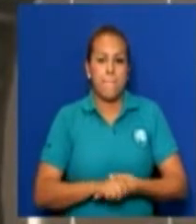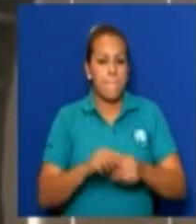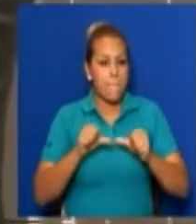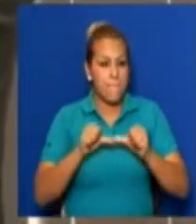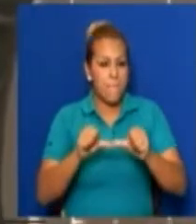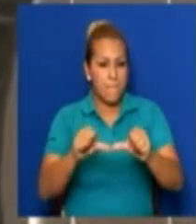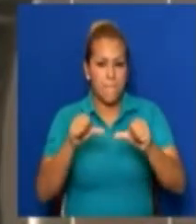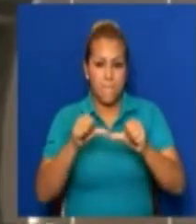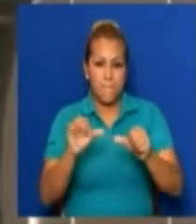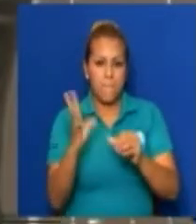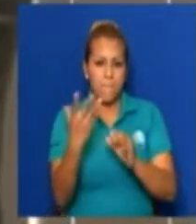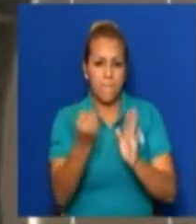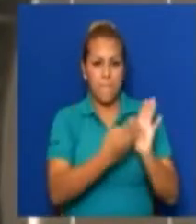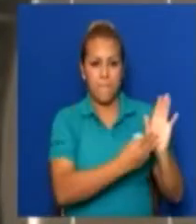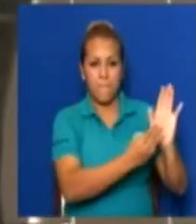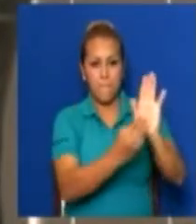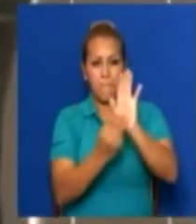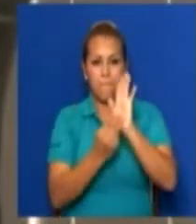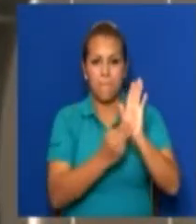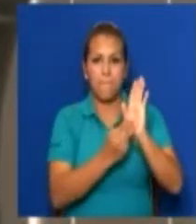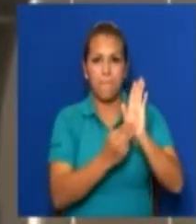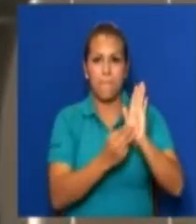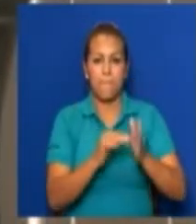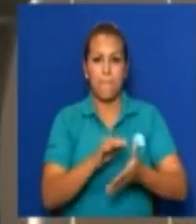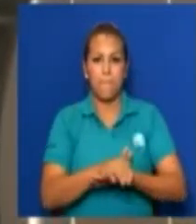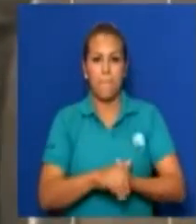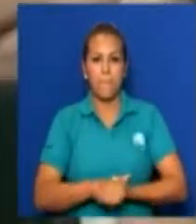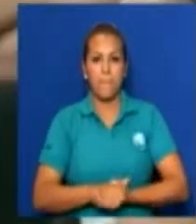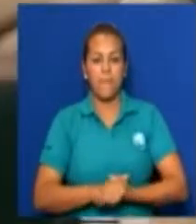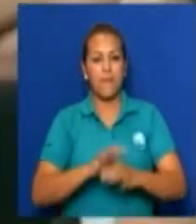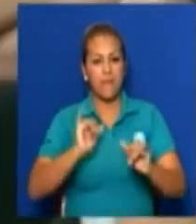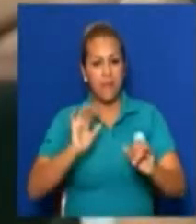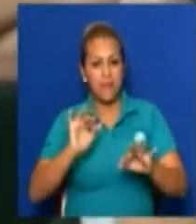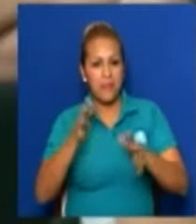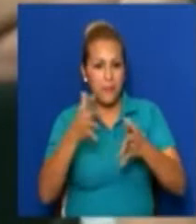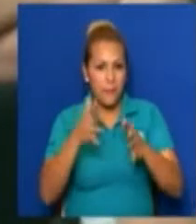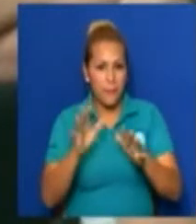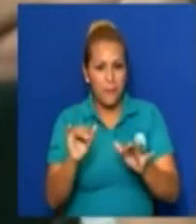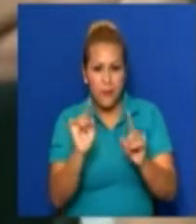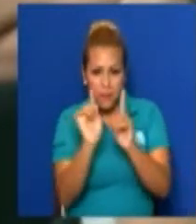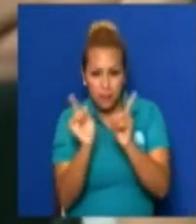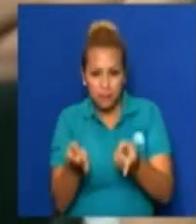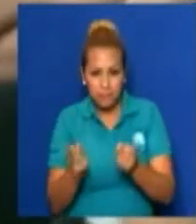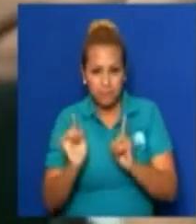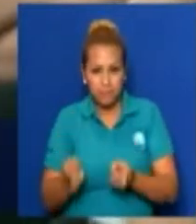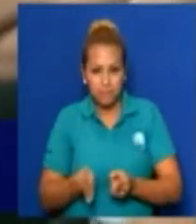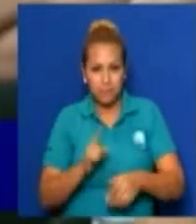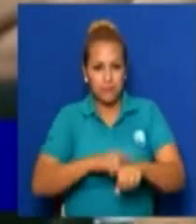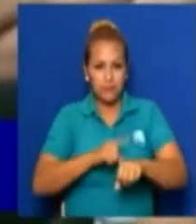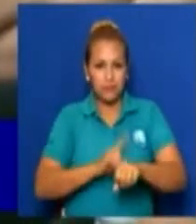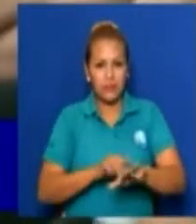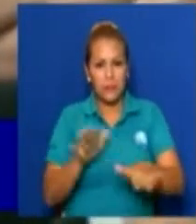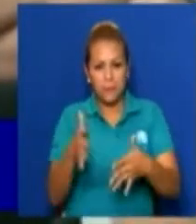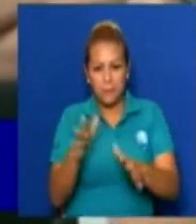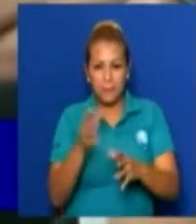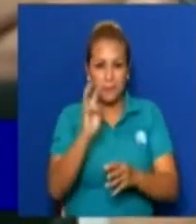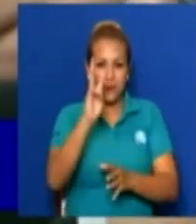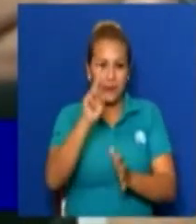Sigamos todas esas láminas. Ya más o menos hice una síntesis rápida, imagínense, me quedan